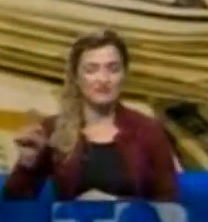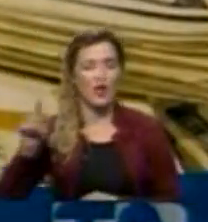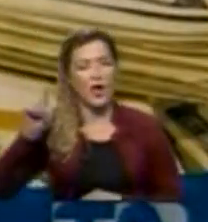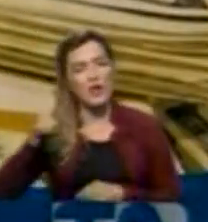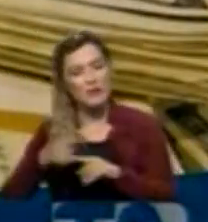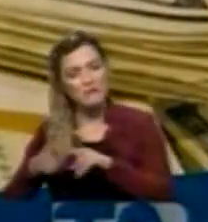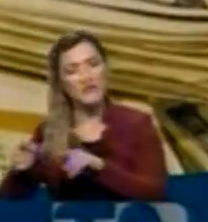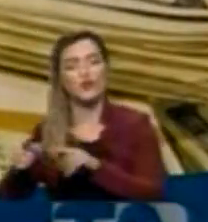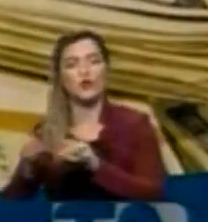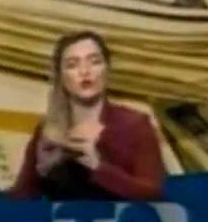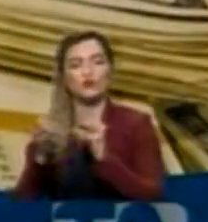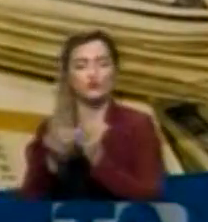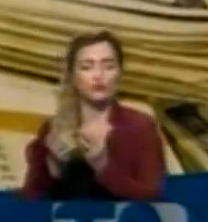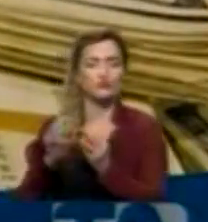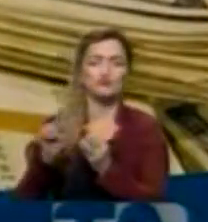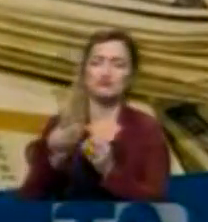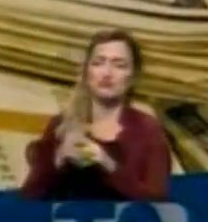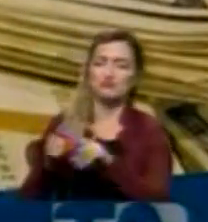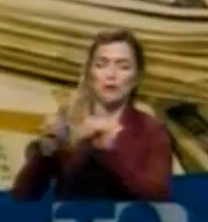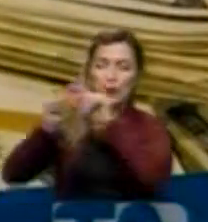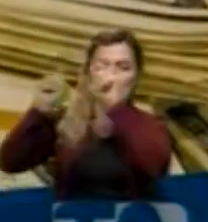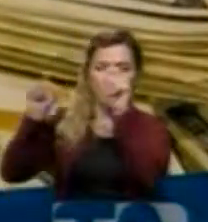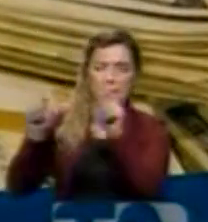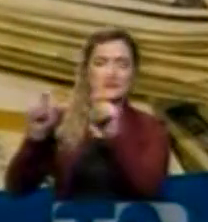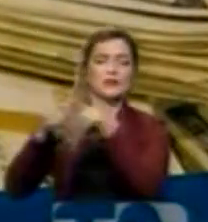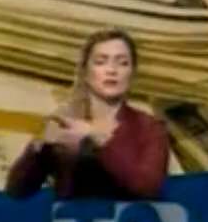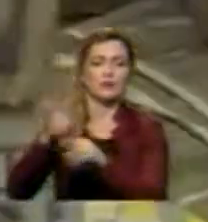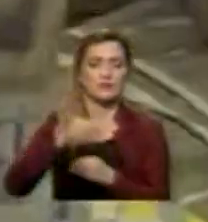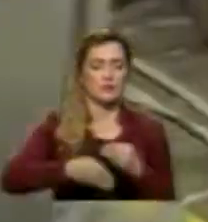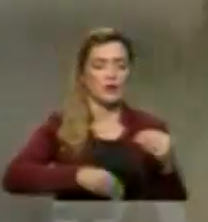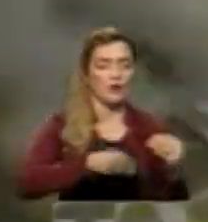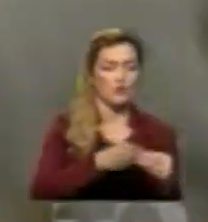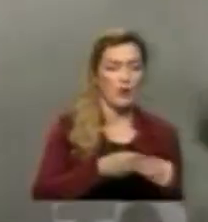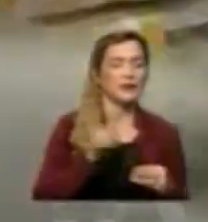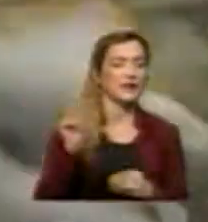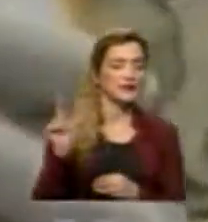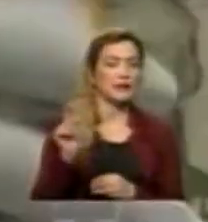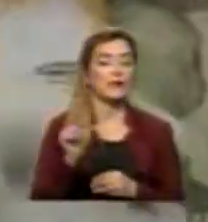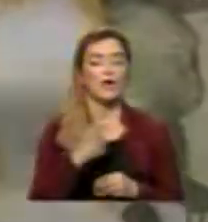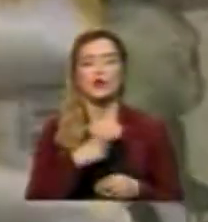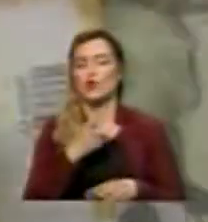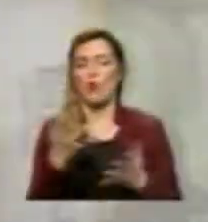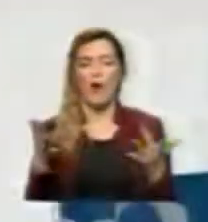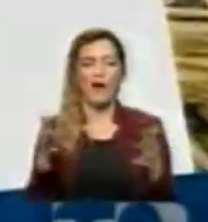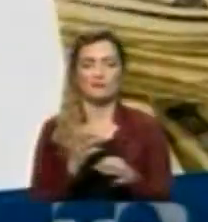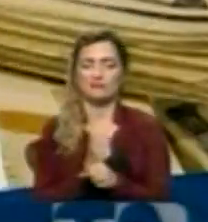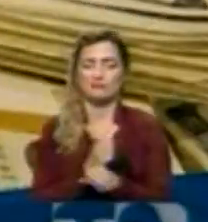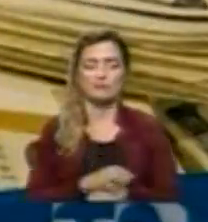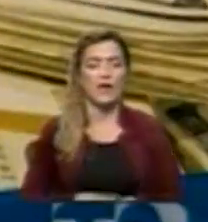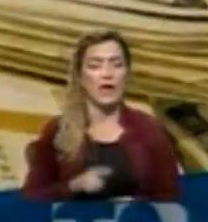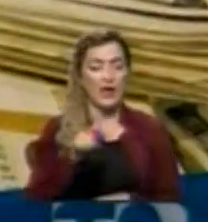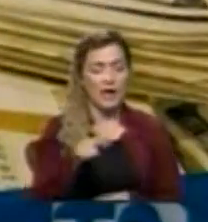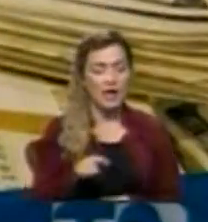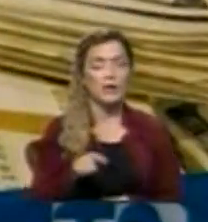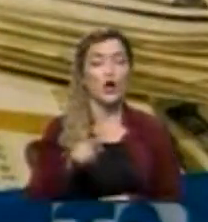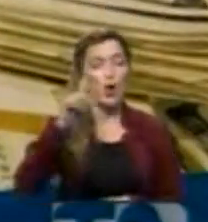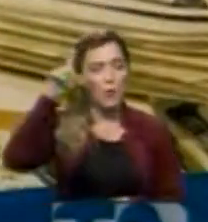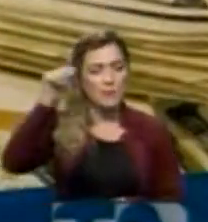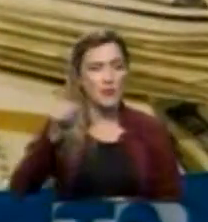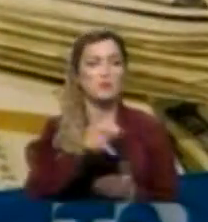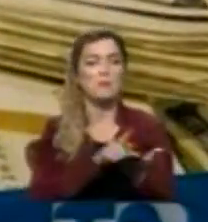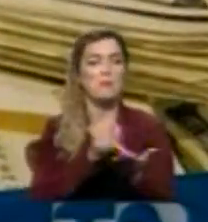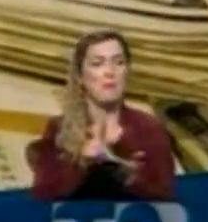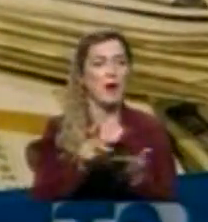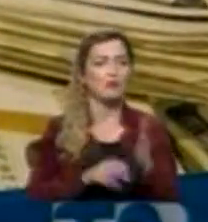del presupuesto general del Estado se destina al pago de sueldos. Pero no es lo único que no salió bien. El gobierno proyectó ingresos tributarios